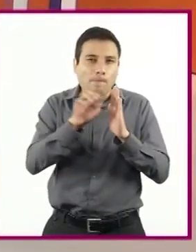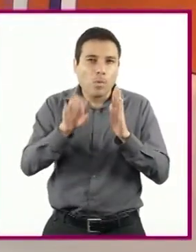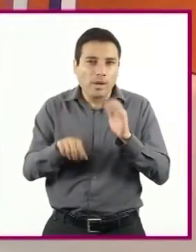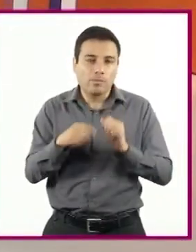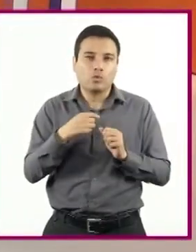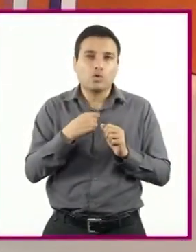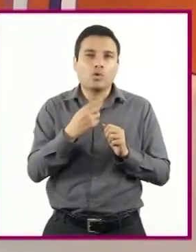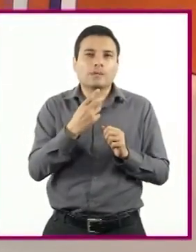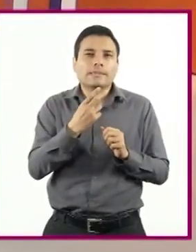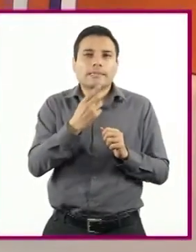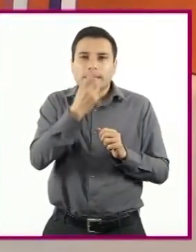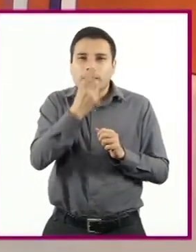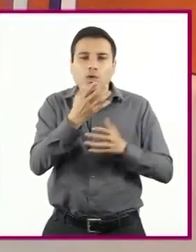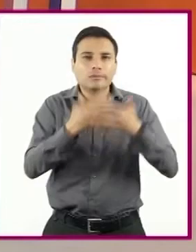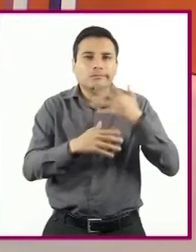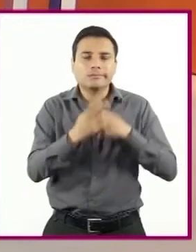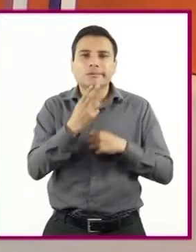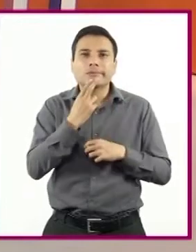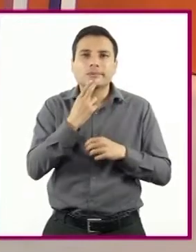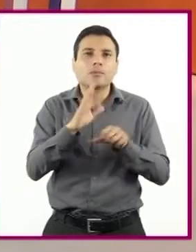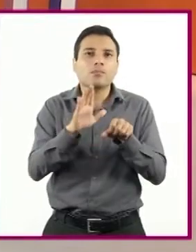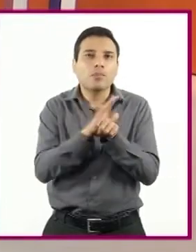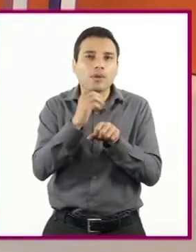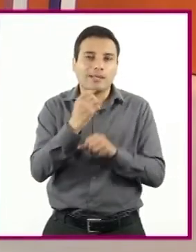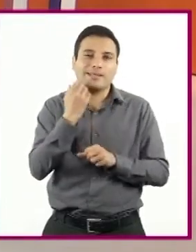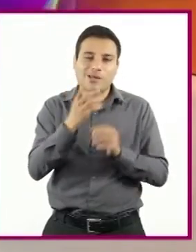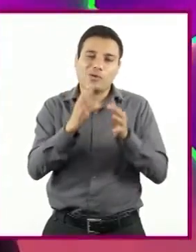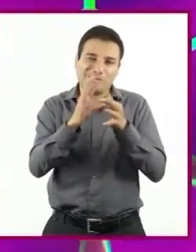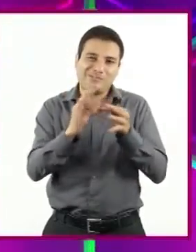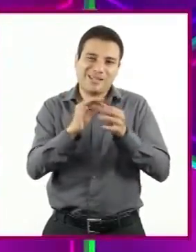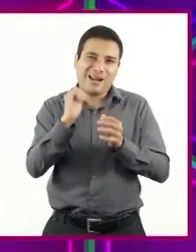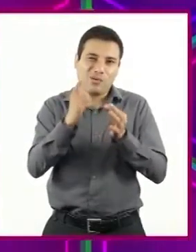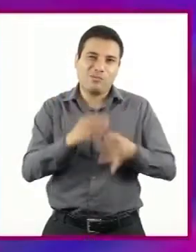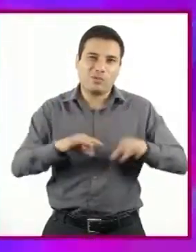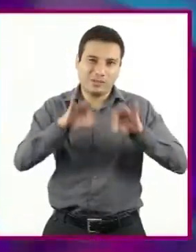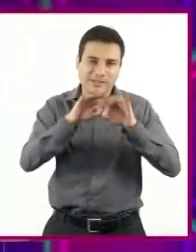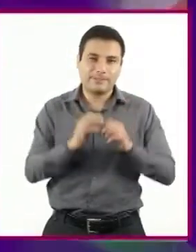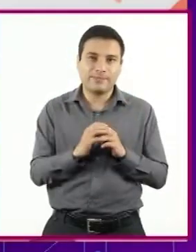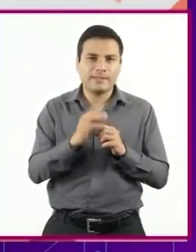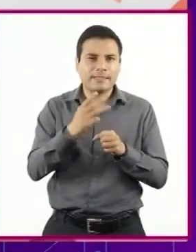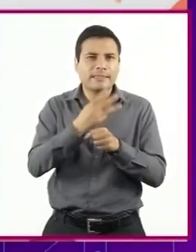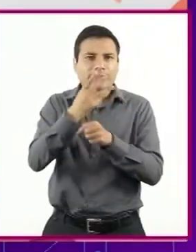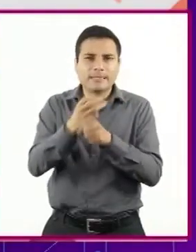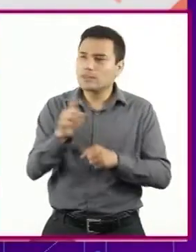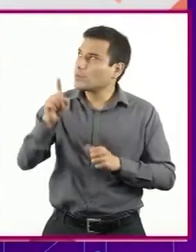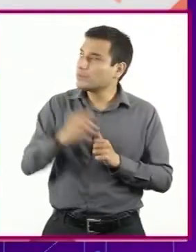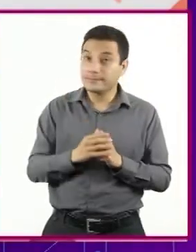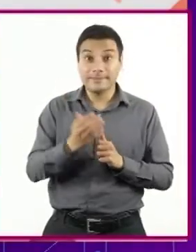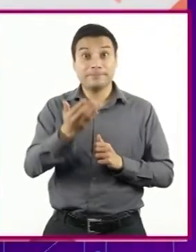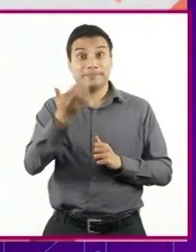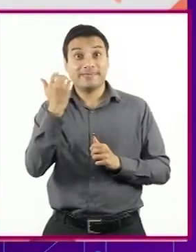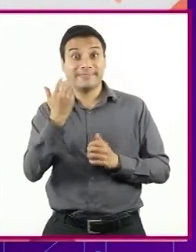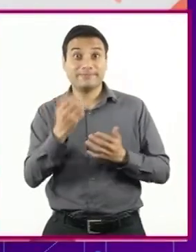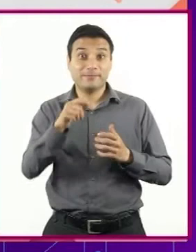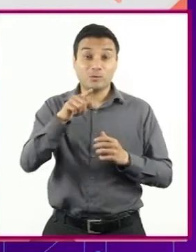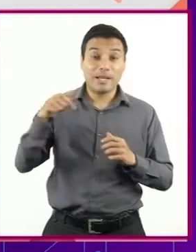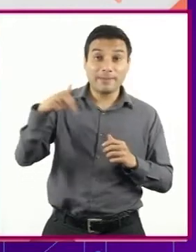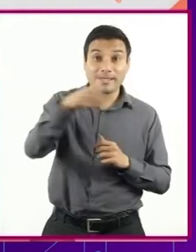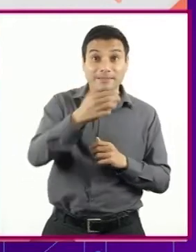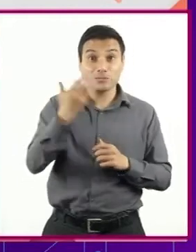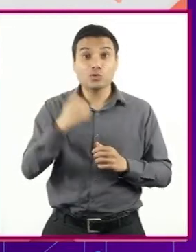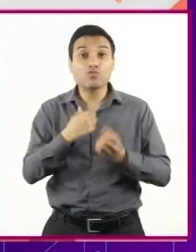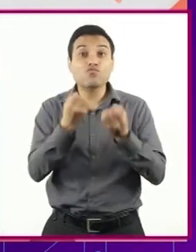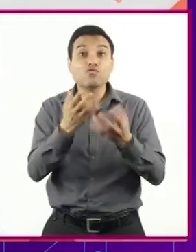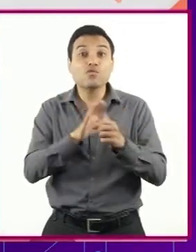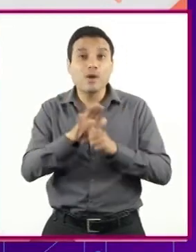palabras sean más significativas. Y por último, el tercer texto, Pásele, marchante, ¿qué le damos? Es un